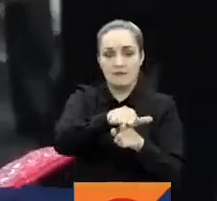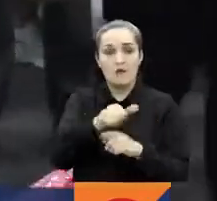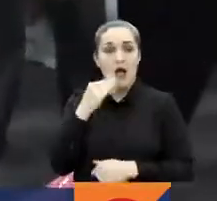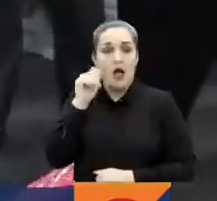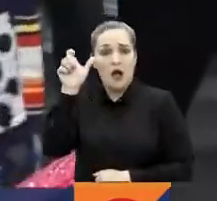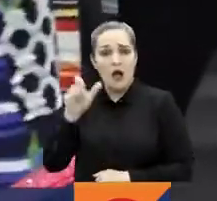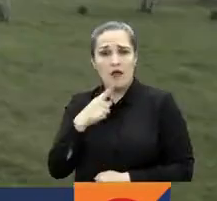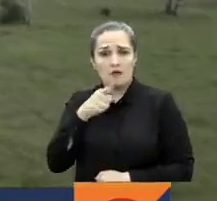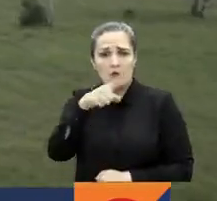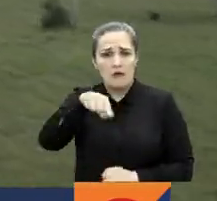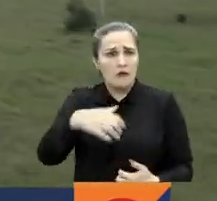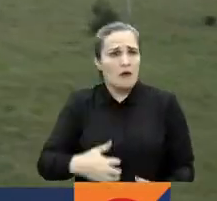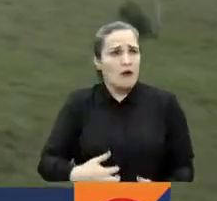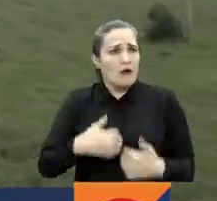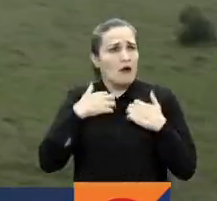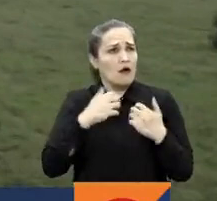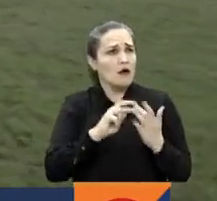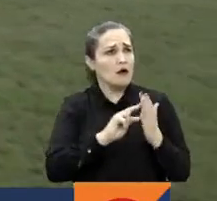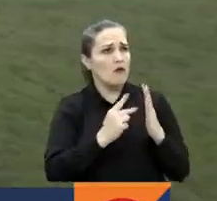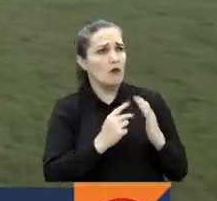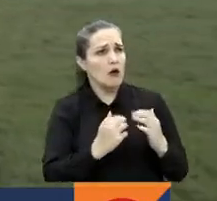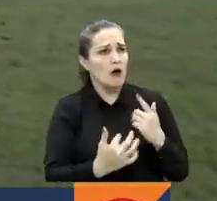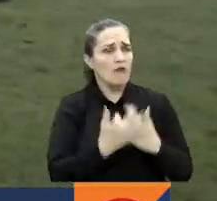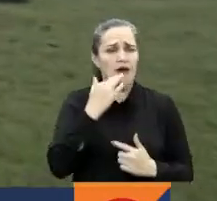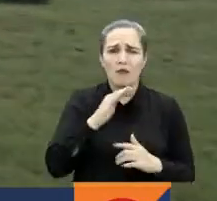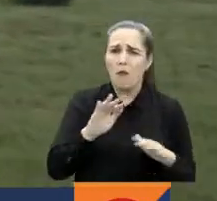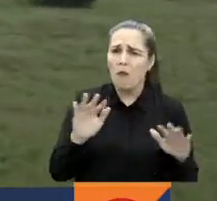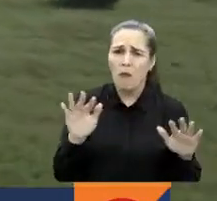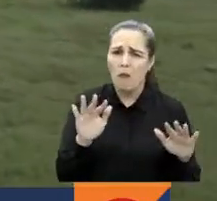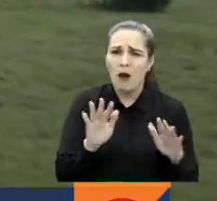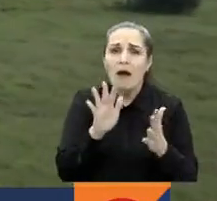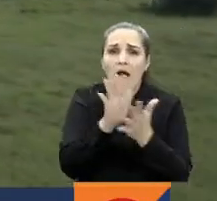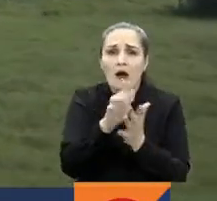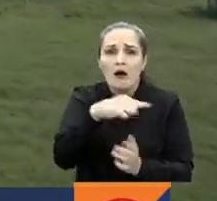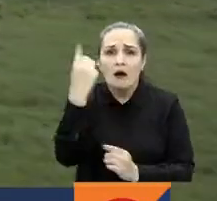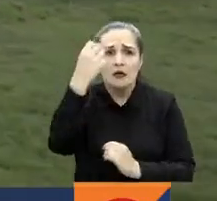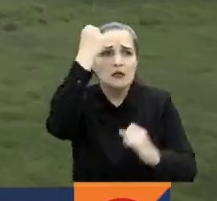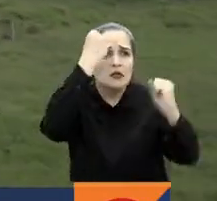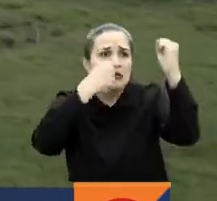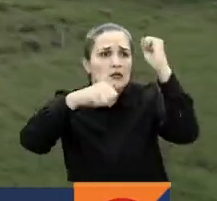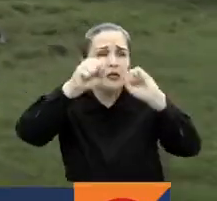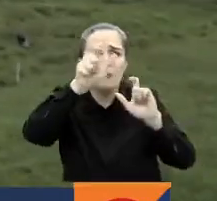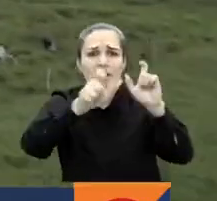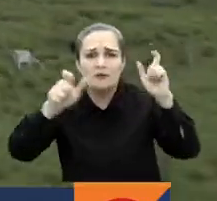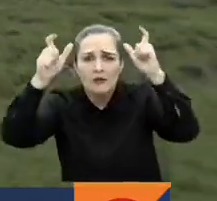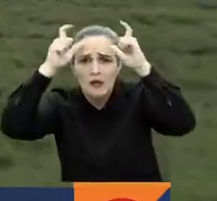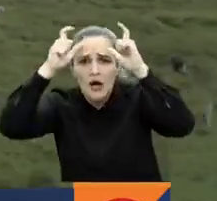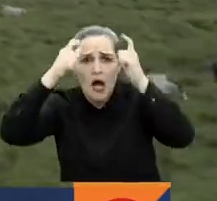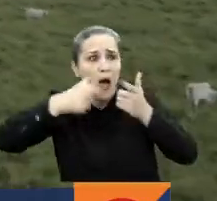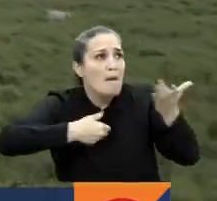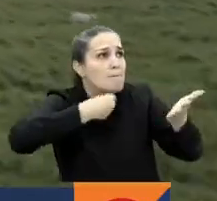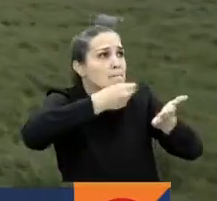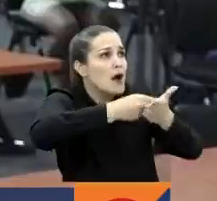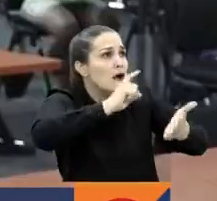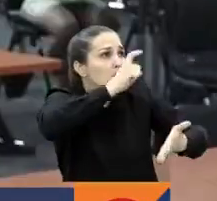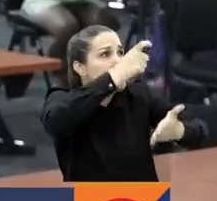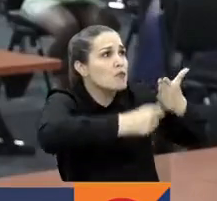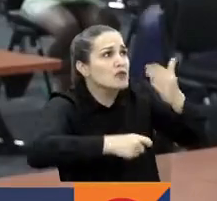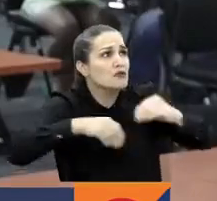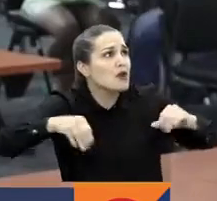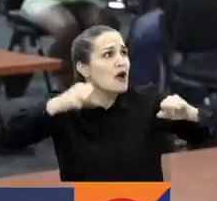qué tener pánico frente a las reformas y desestimó el temor generalizado entre los ganaderos por el cobro del impuesto por la